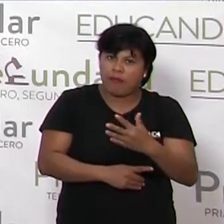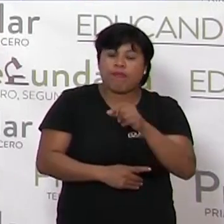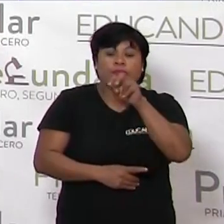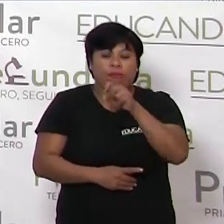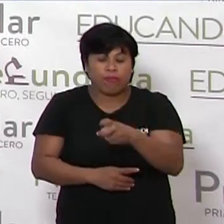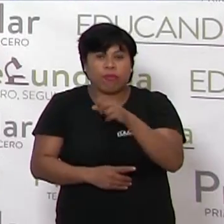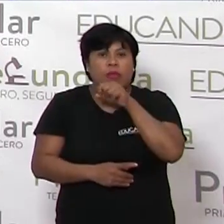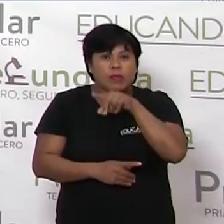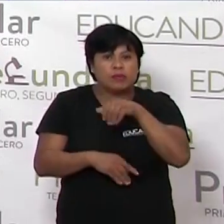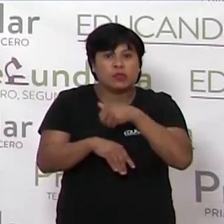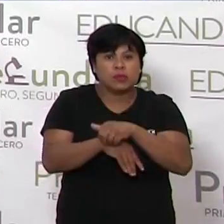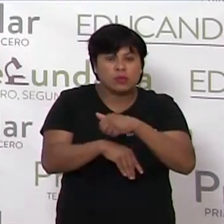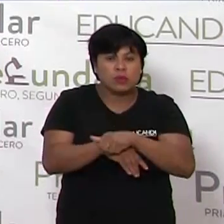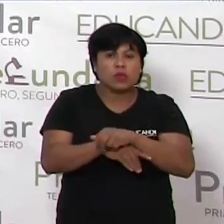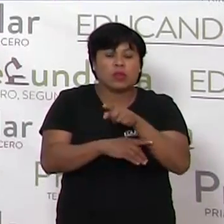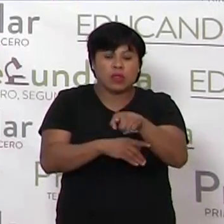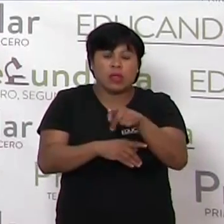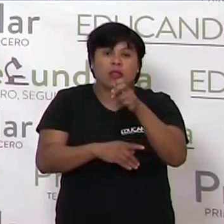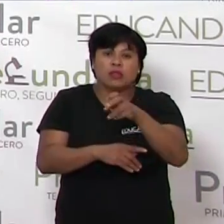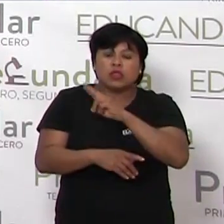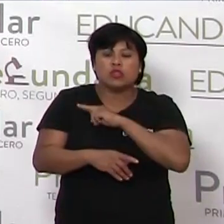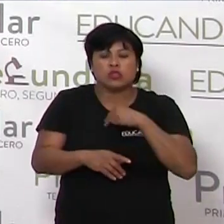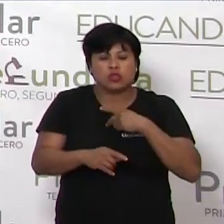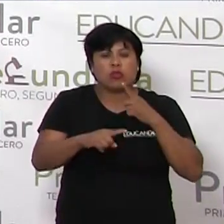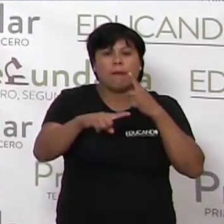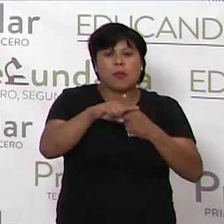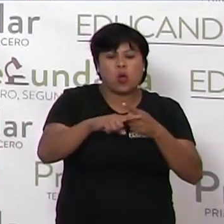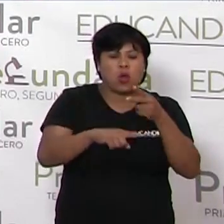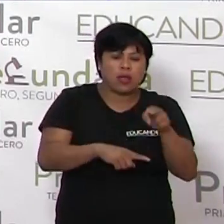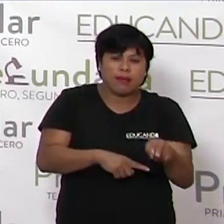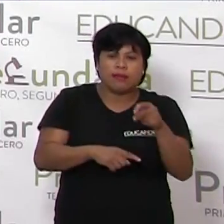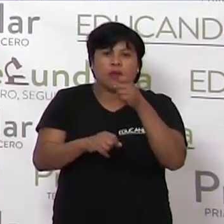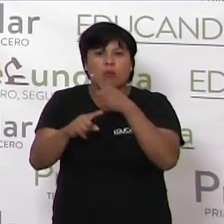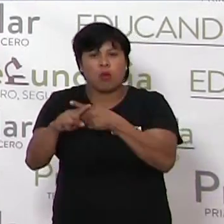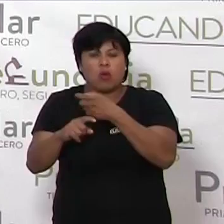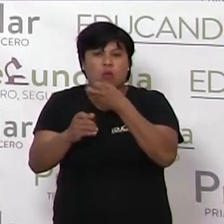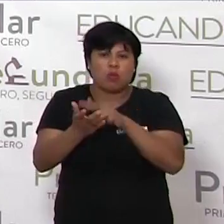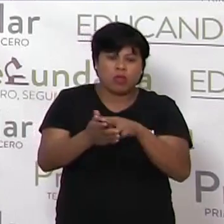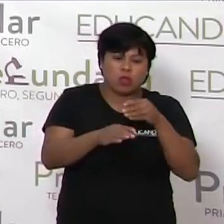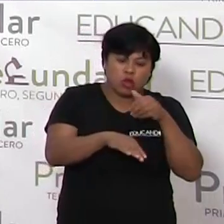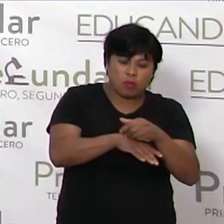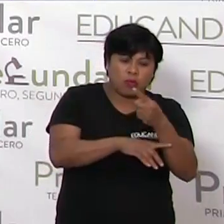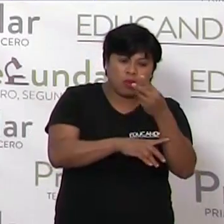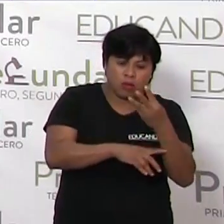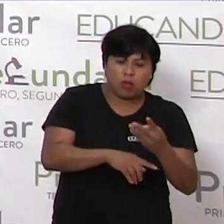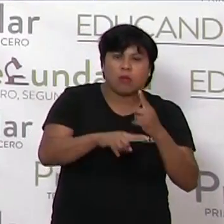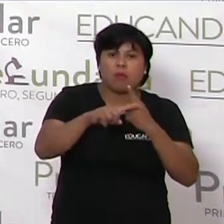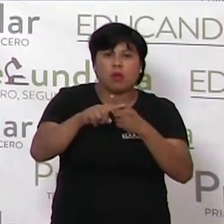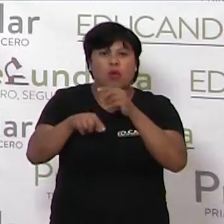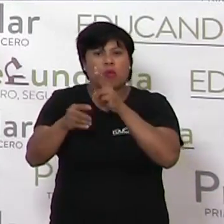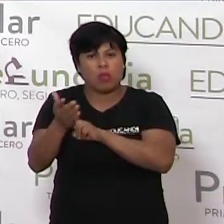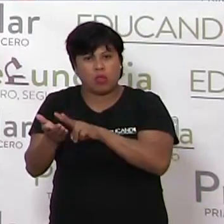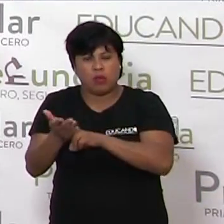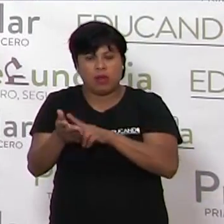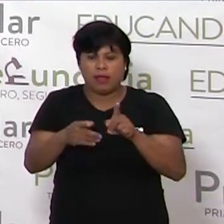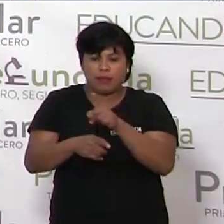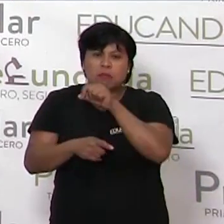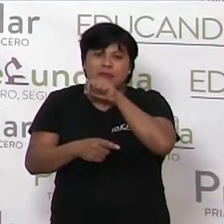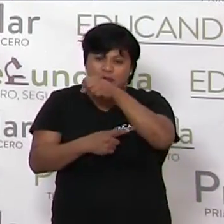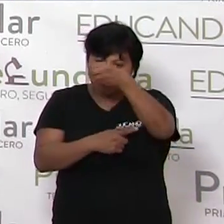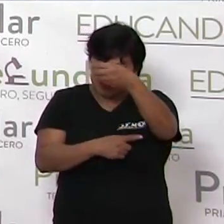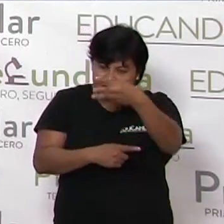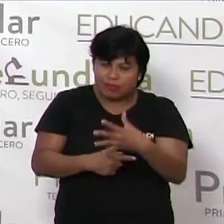se va a repetir. Es decir, este mismo número, este número de lados lo voy a multiplicar por el costo y de esa manera puedo estar sacando todos